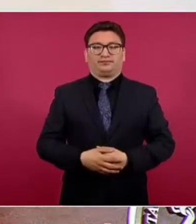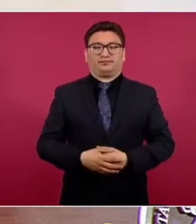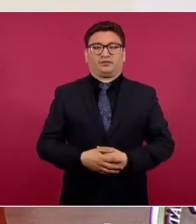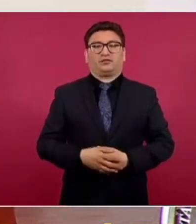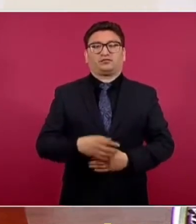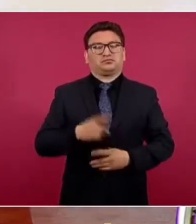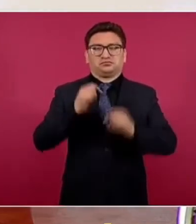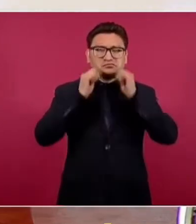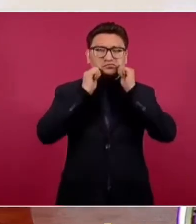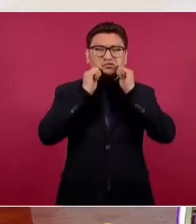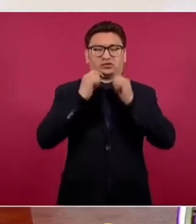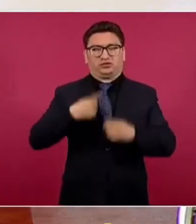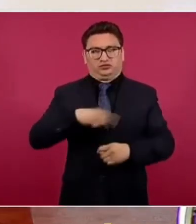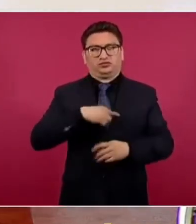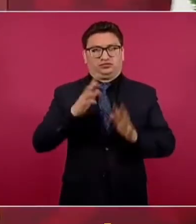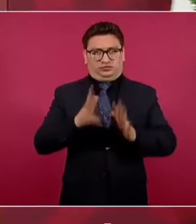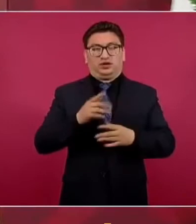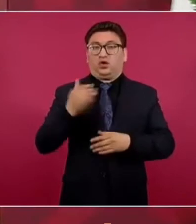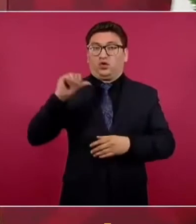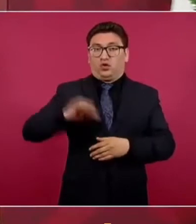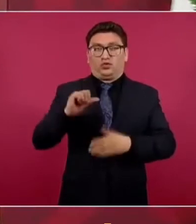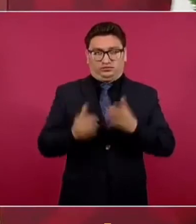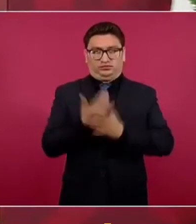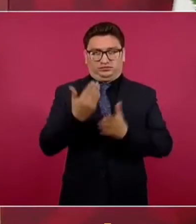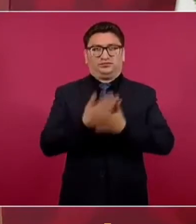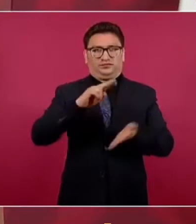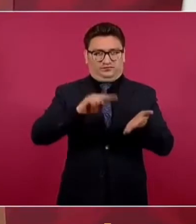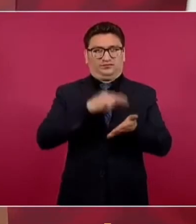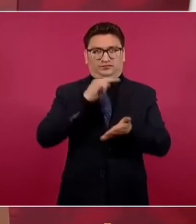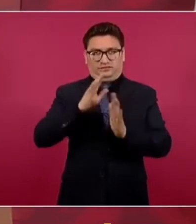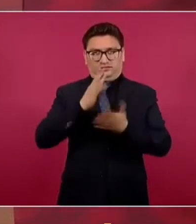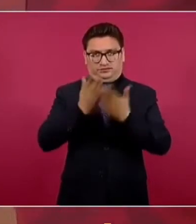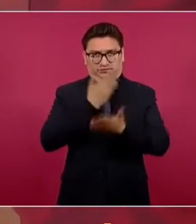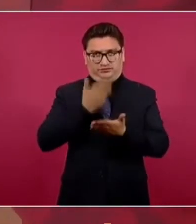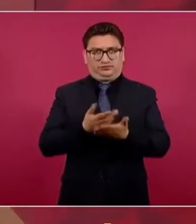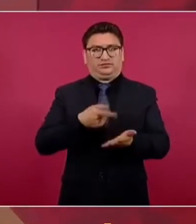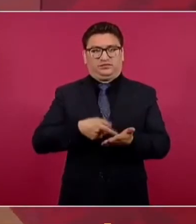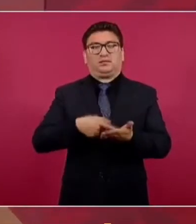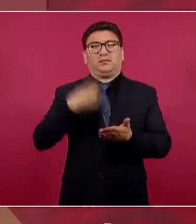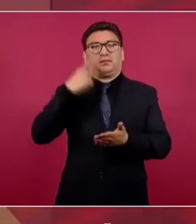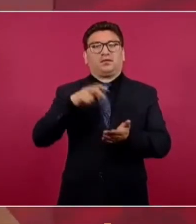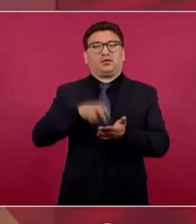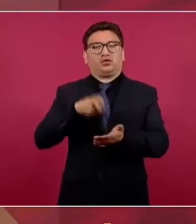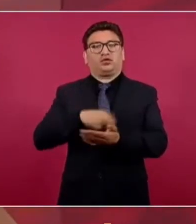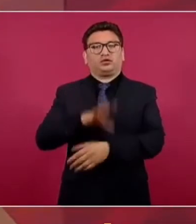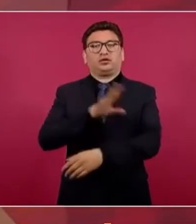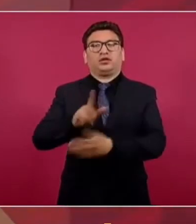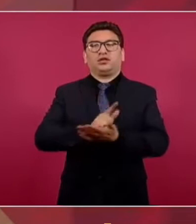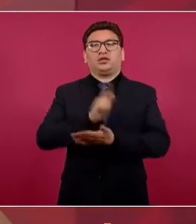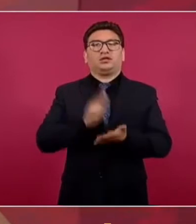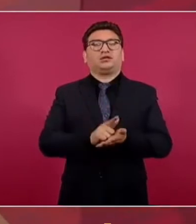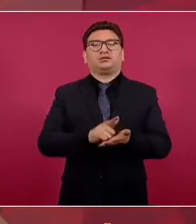ya tenemos, acabo de firmar hoy en la mañana la iniciativa de reforma a la ley